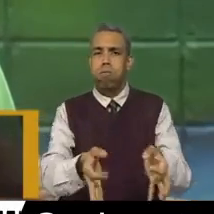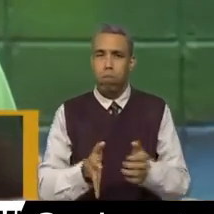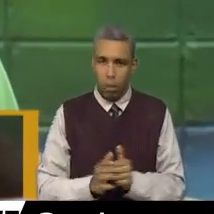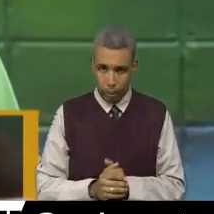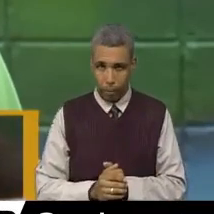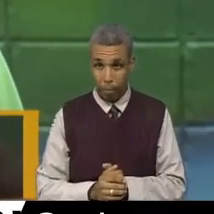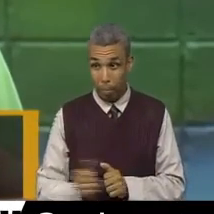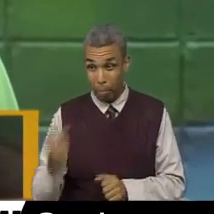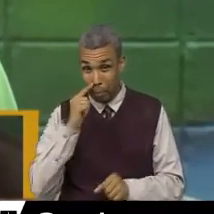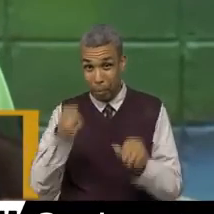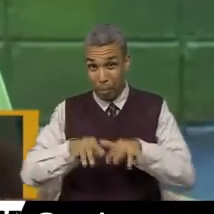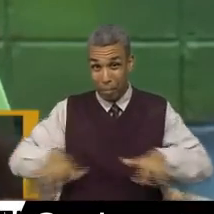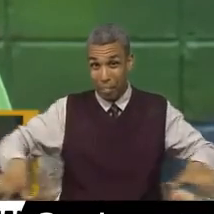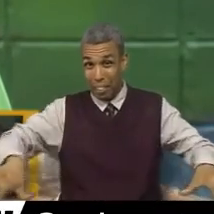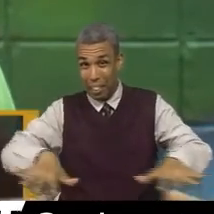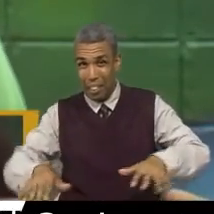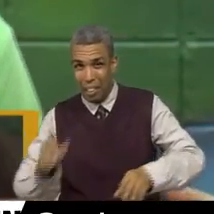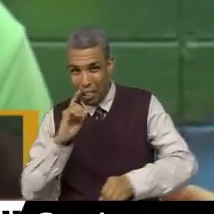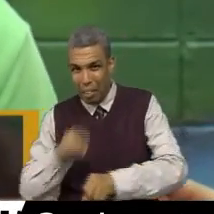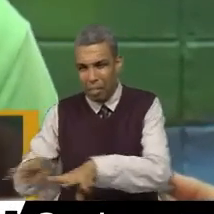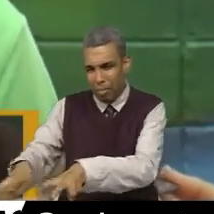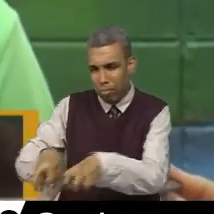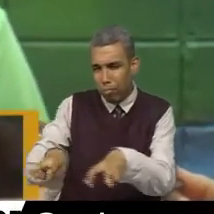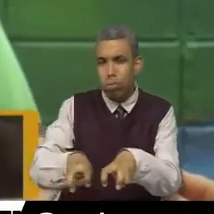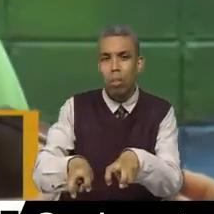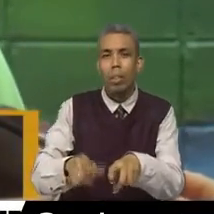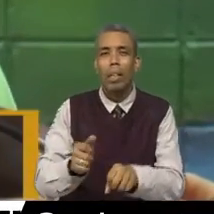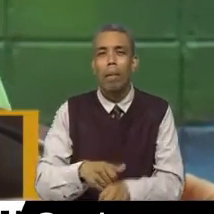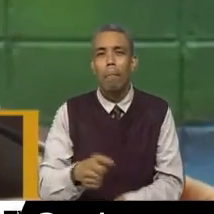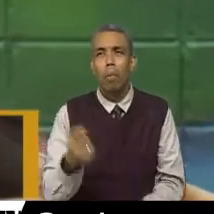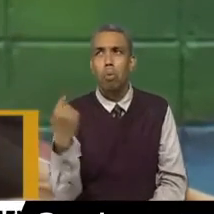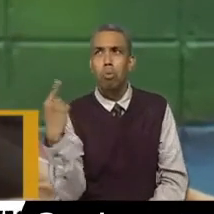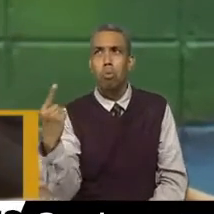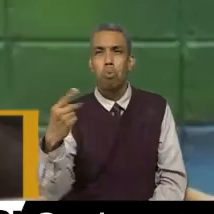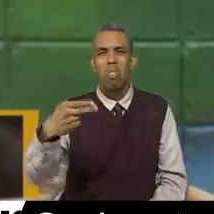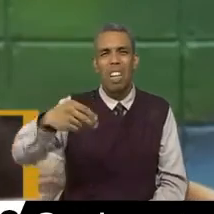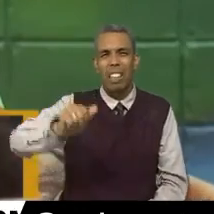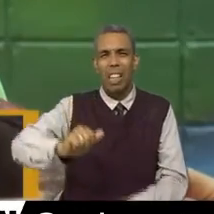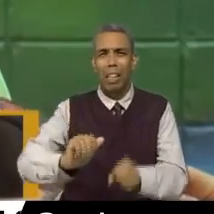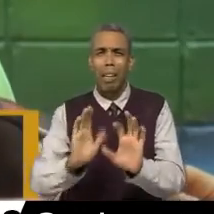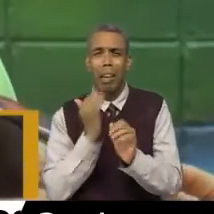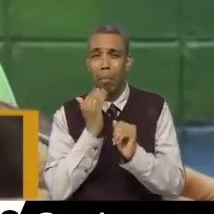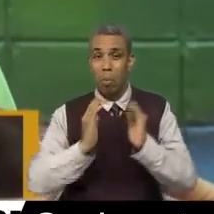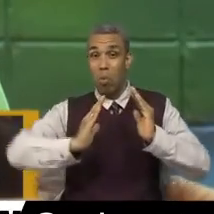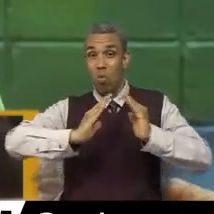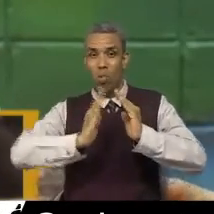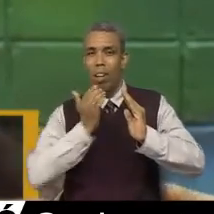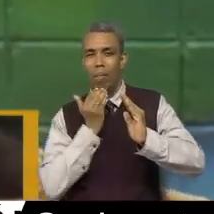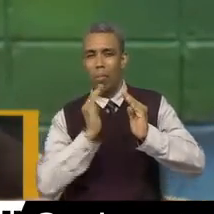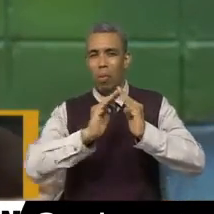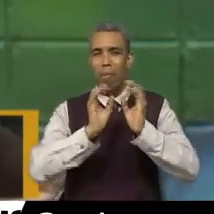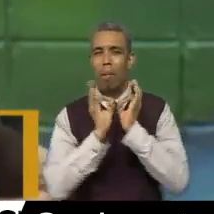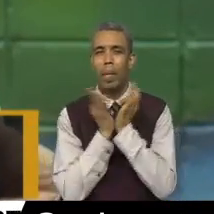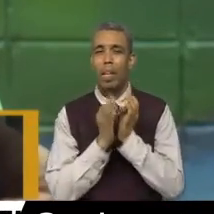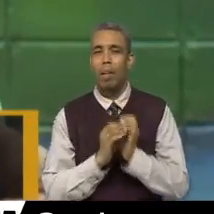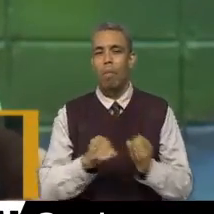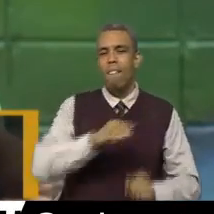alcanzan por cada finca a tener una hectárea, ¿verdad? Son pequeños cultivos, ¿verdad? Y ellos tampoco